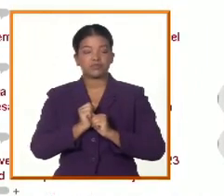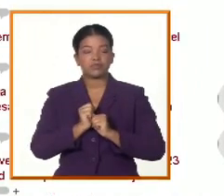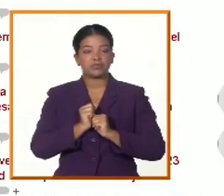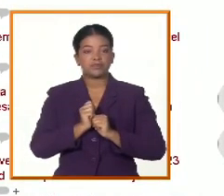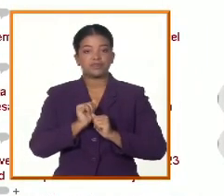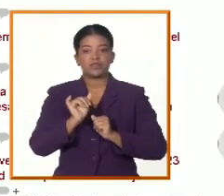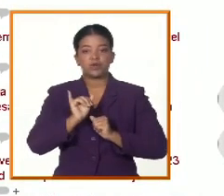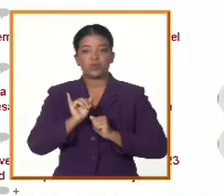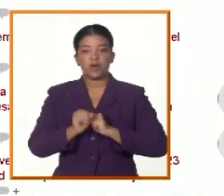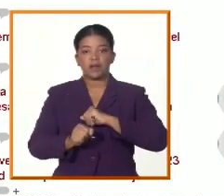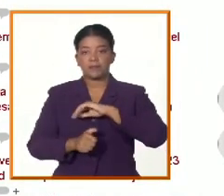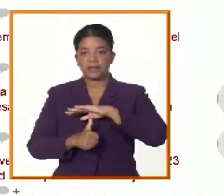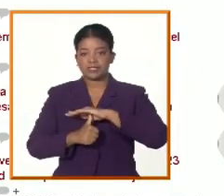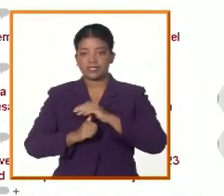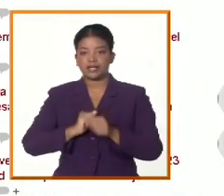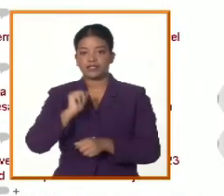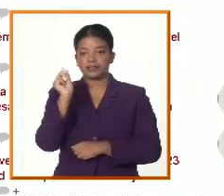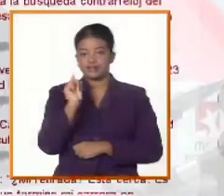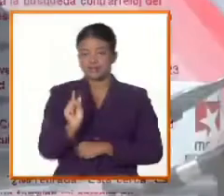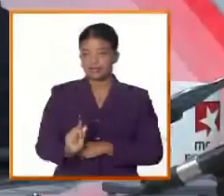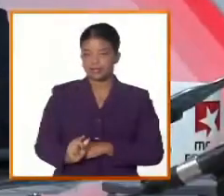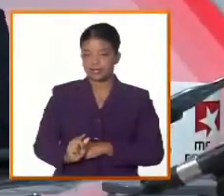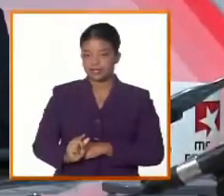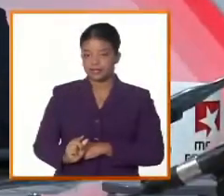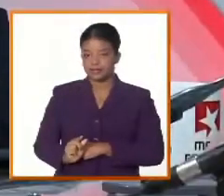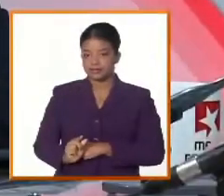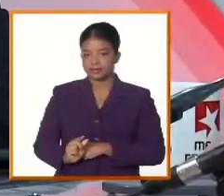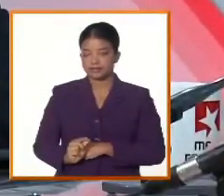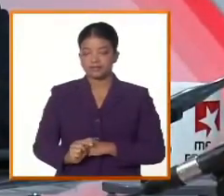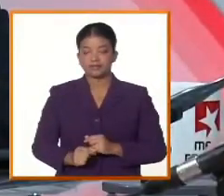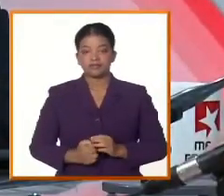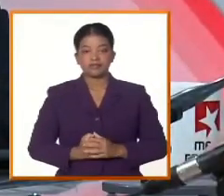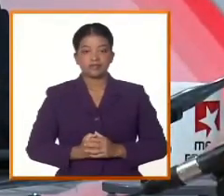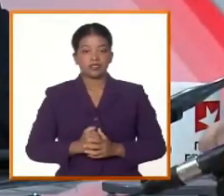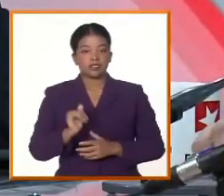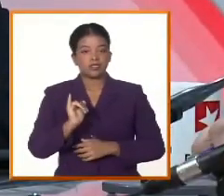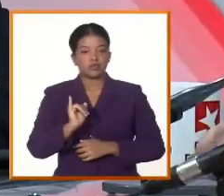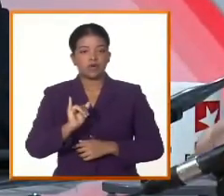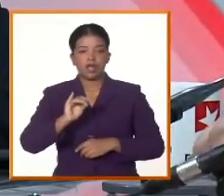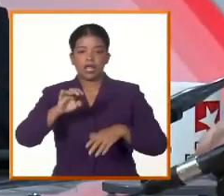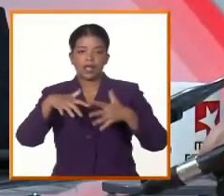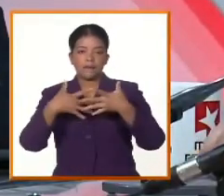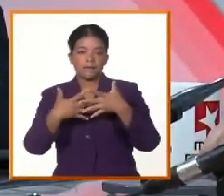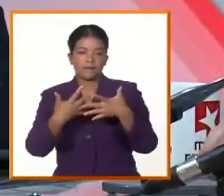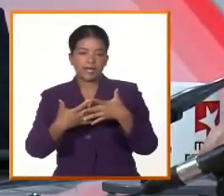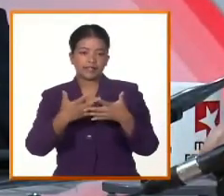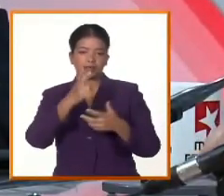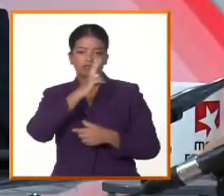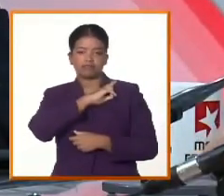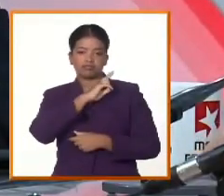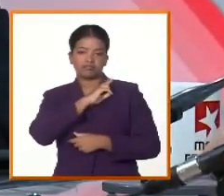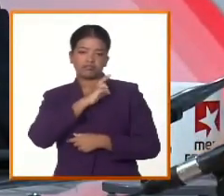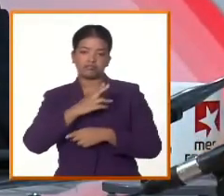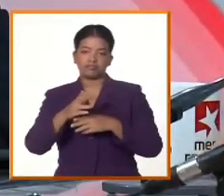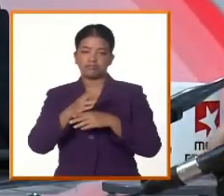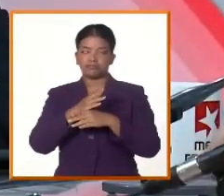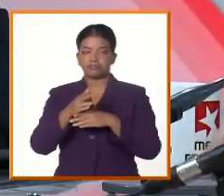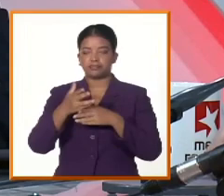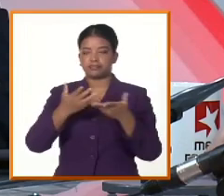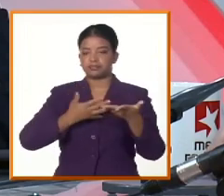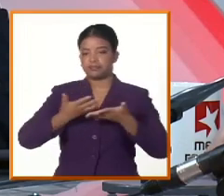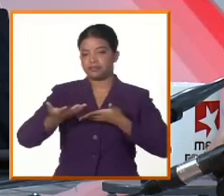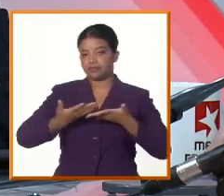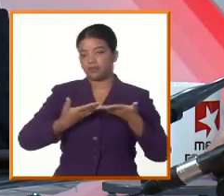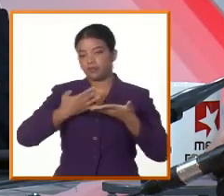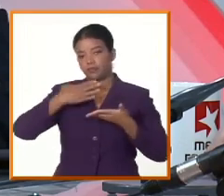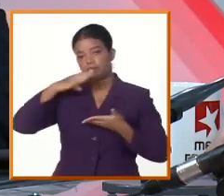con el presidente italiano Sergio matarela y el empresariado italiano que tiene inversiones o relaciones con